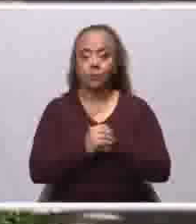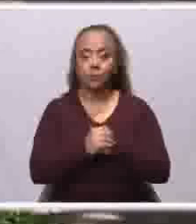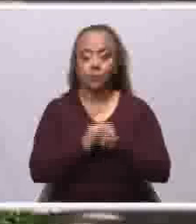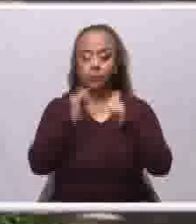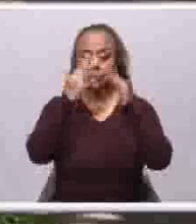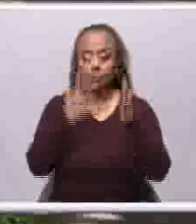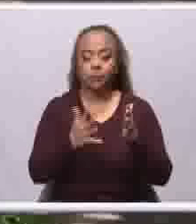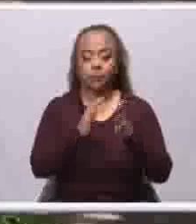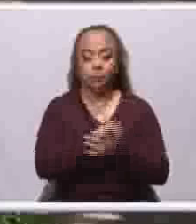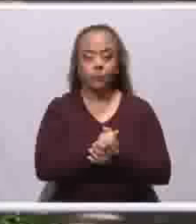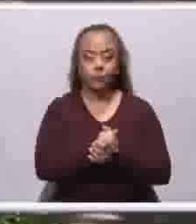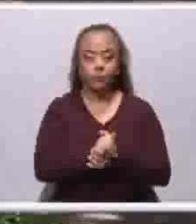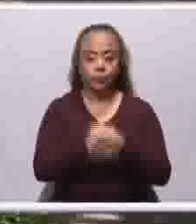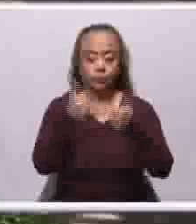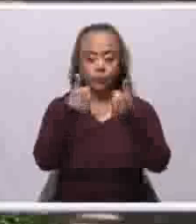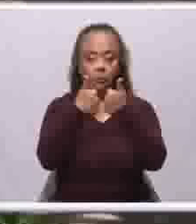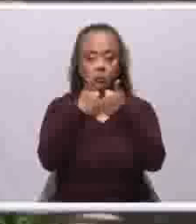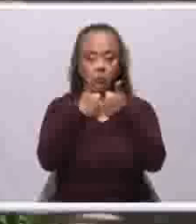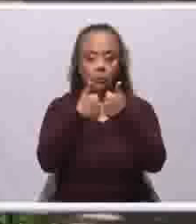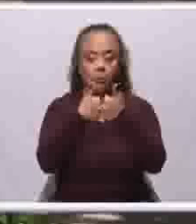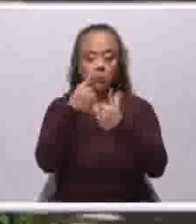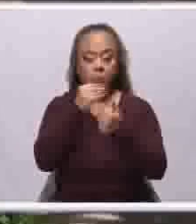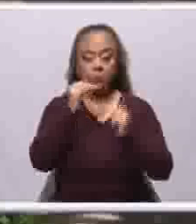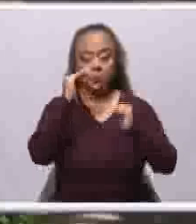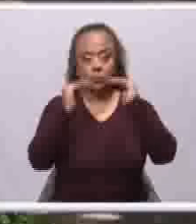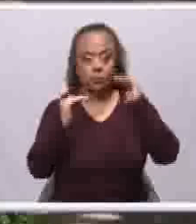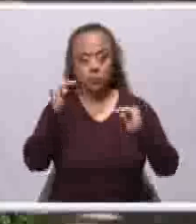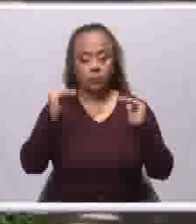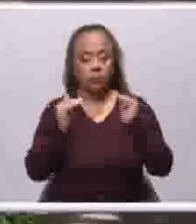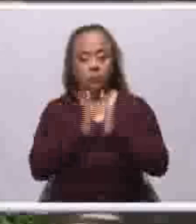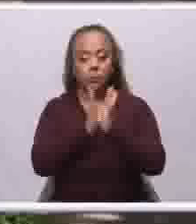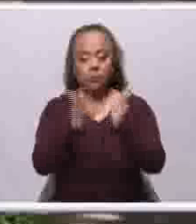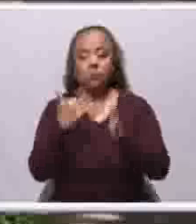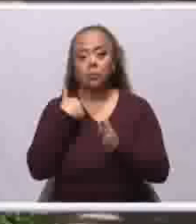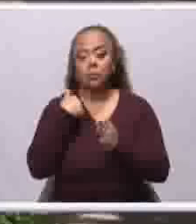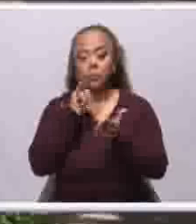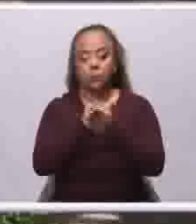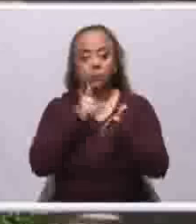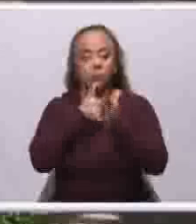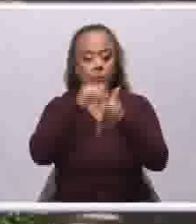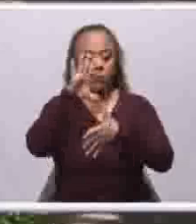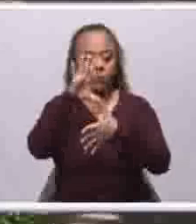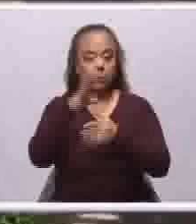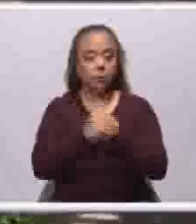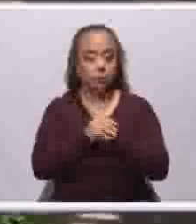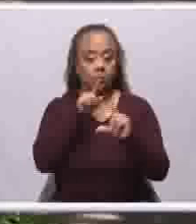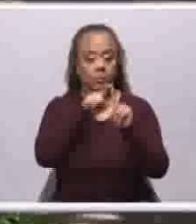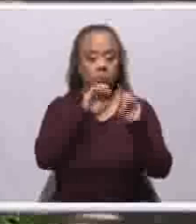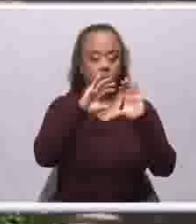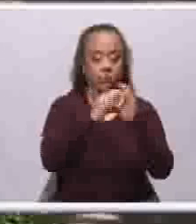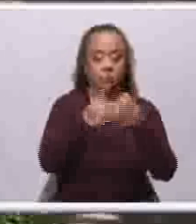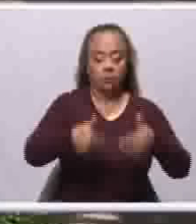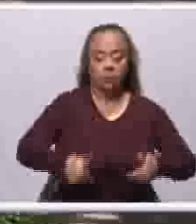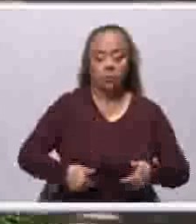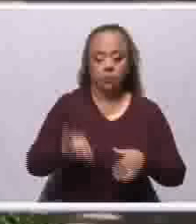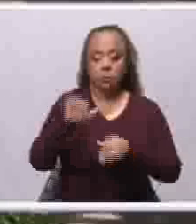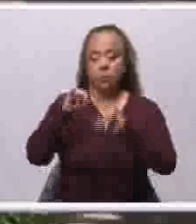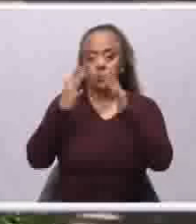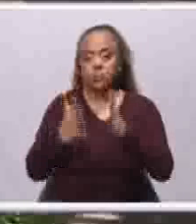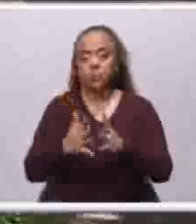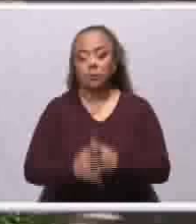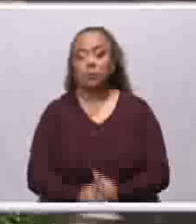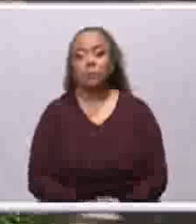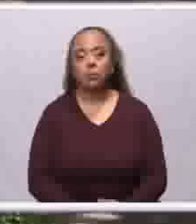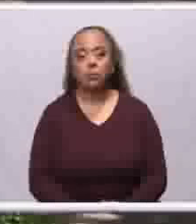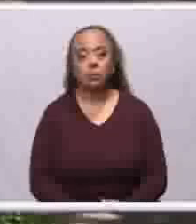protagonistas del partido y el balance general que se hace de esta copa América tanto del cuerpo técnico como de los